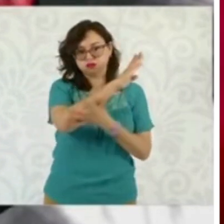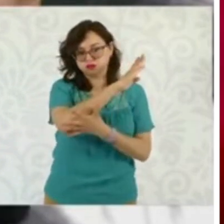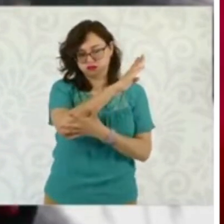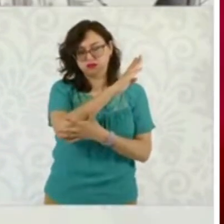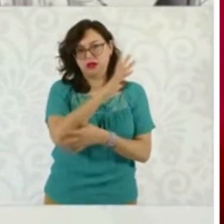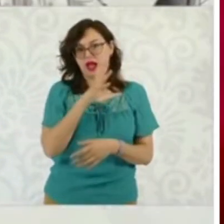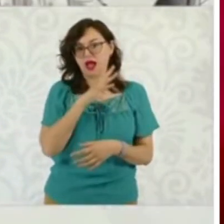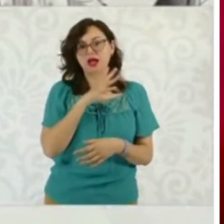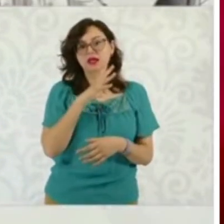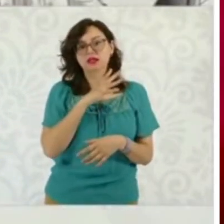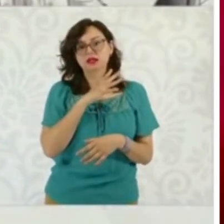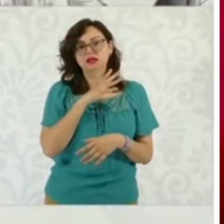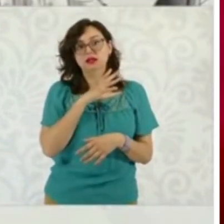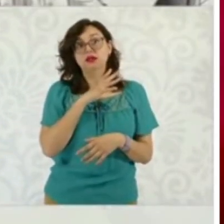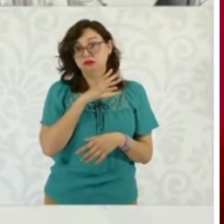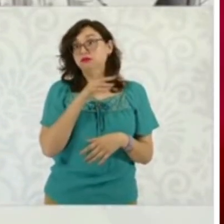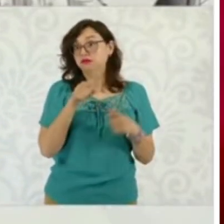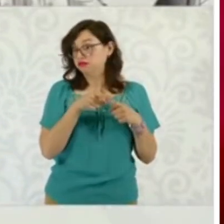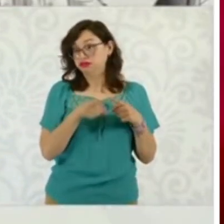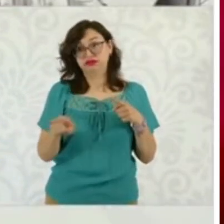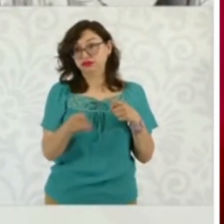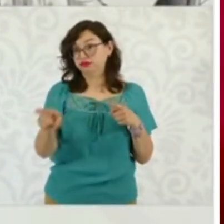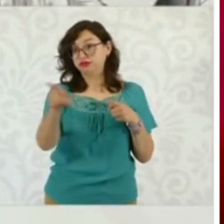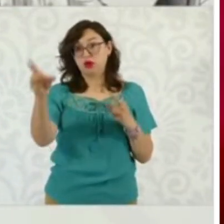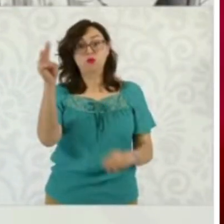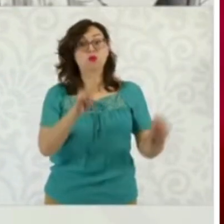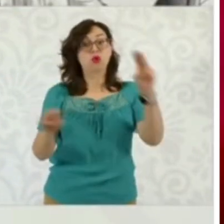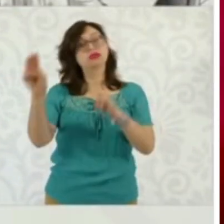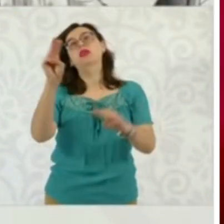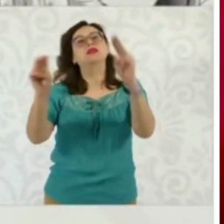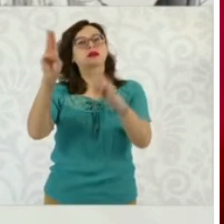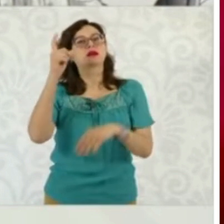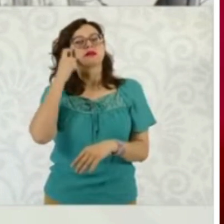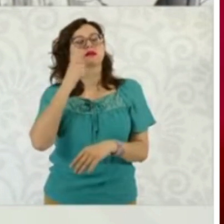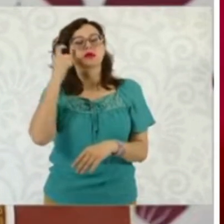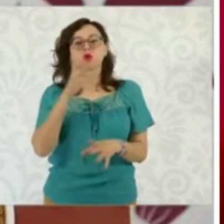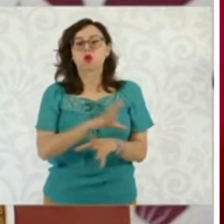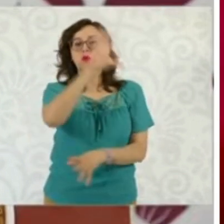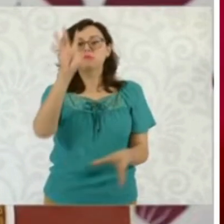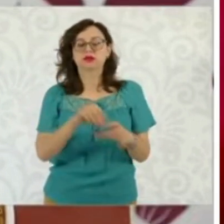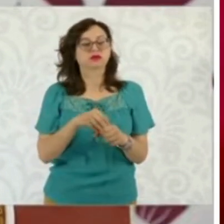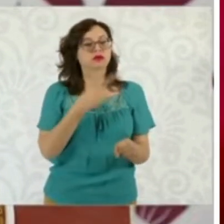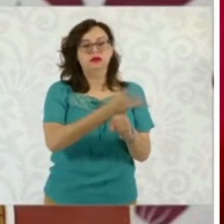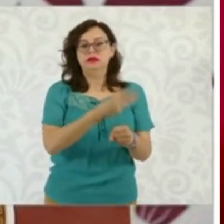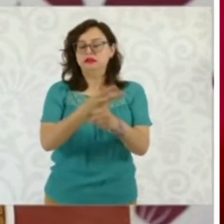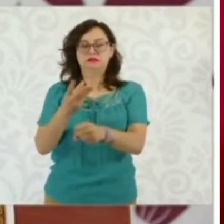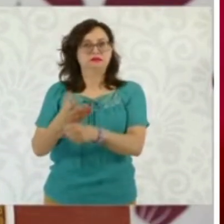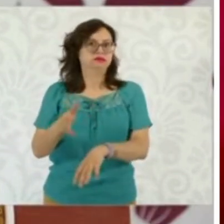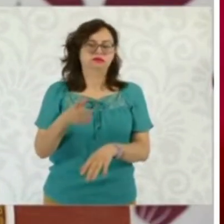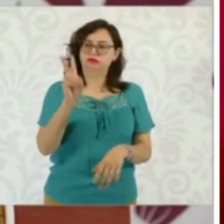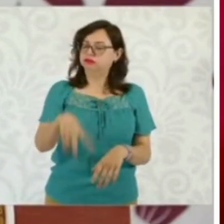Incluso se conecta hasta la montaña de Guerrero. Es un mejoramiento integral de todas esas carreteras que estaban muy